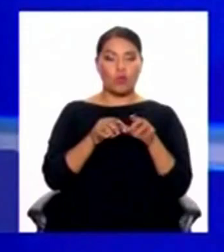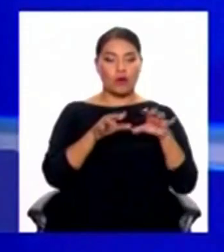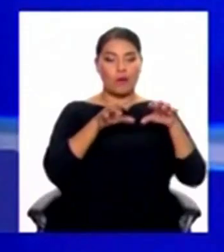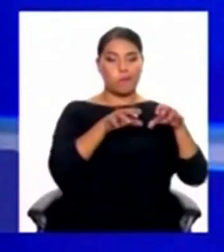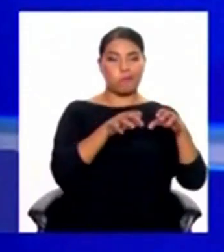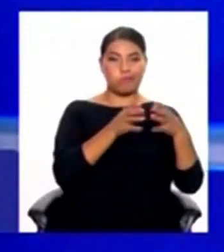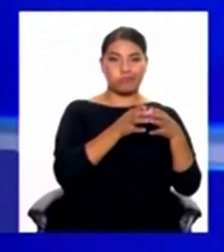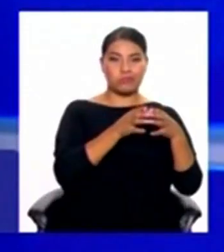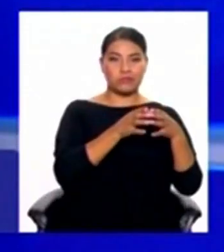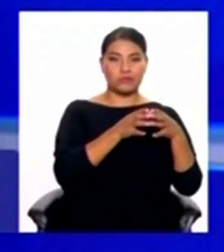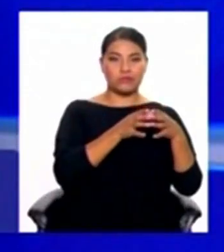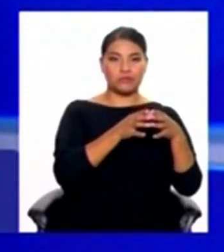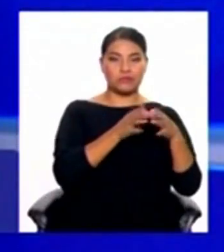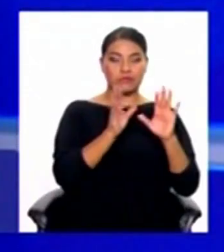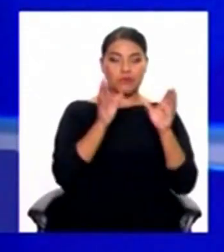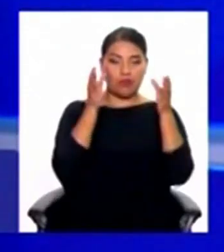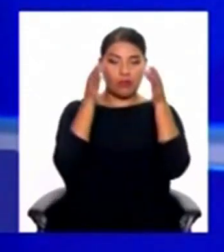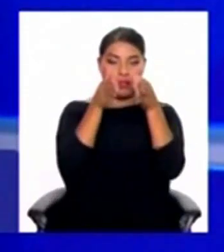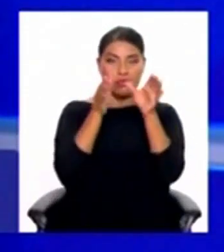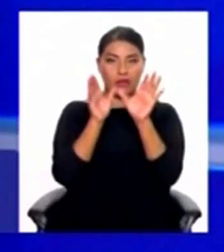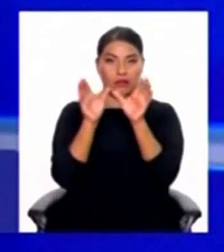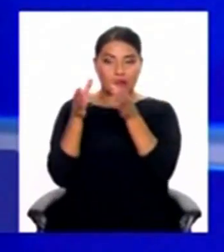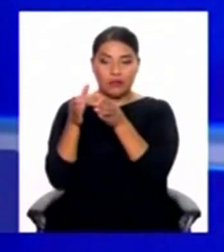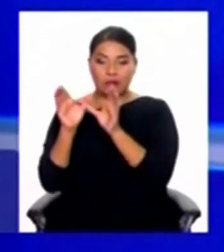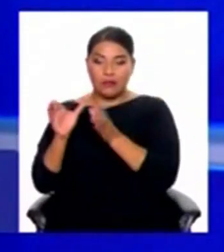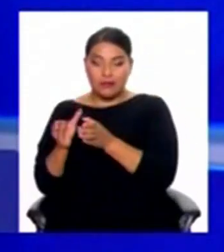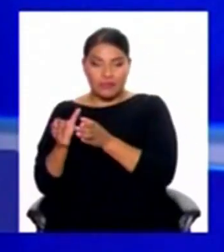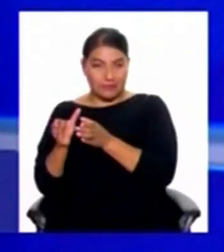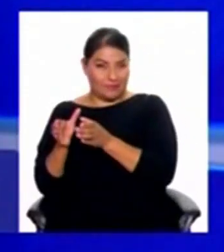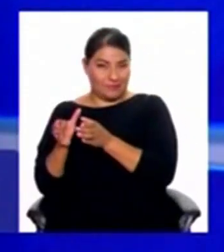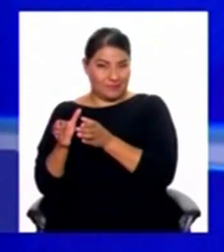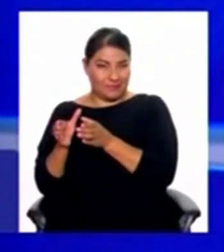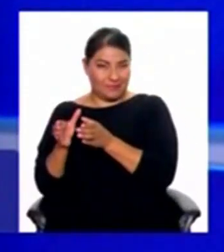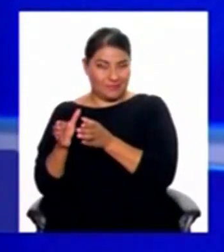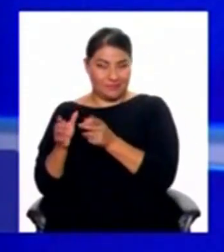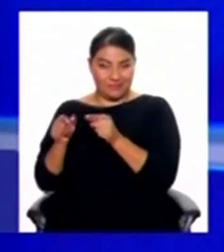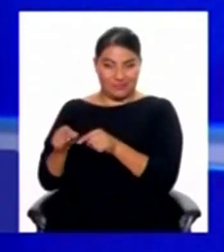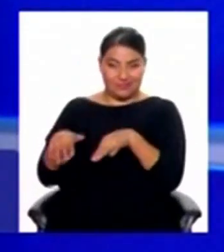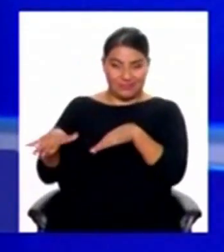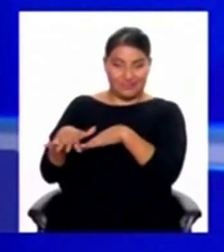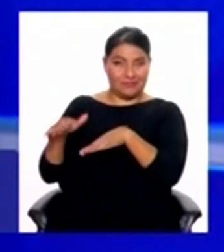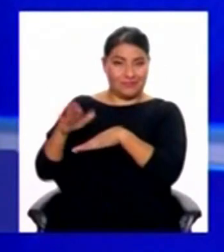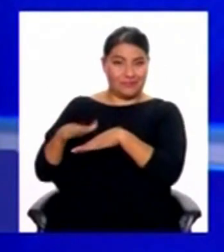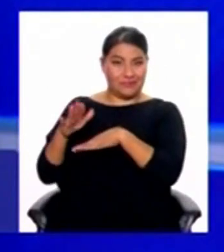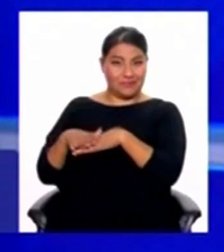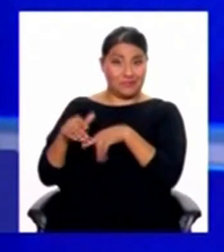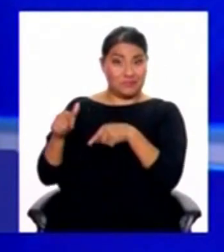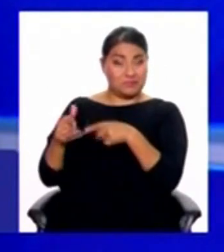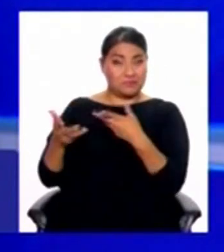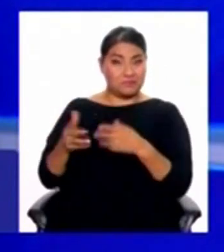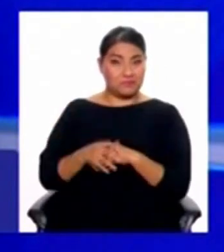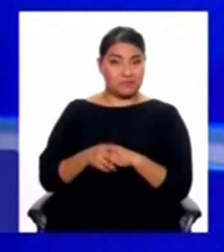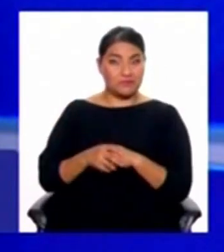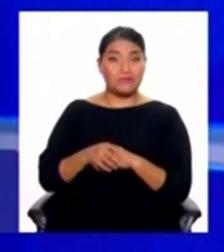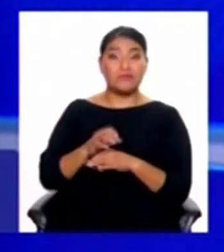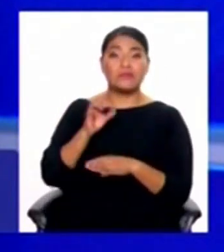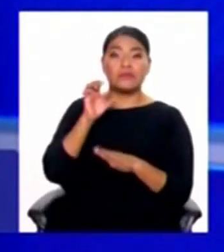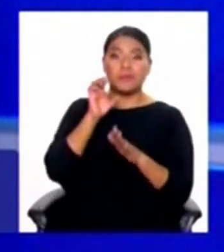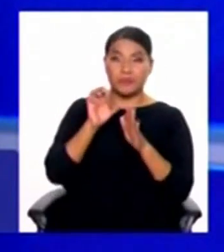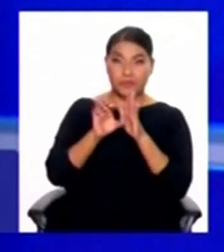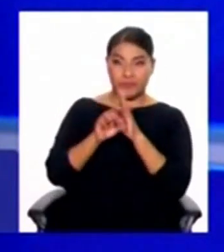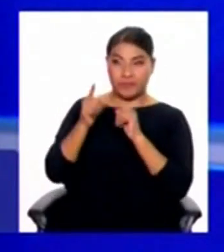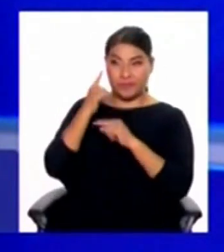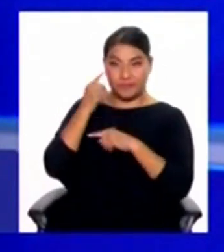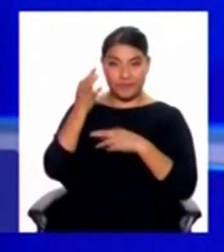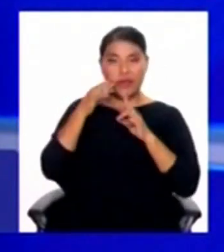sectoriales sesgadas, lo que están generando impactos ni siquiera imaginados. Por ejemplo, lo que hablábamos, ¿te acuerdas del